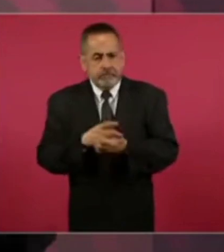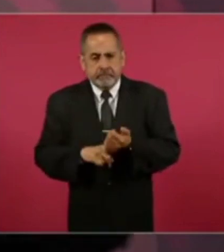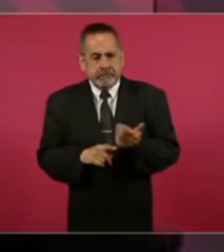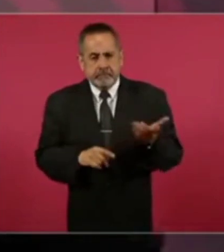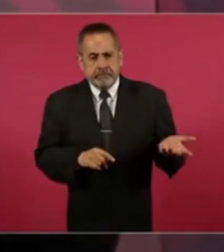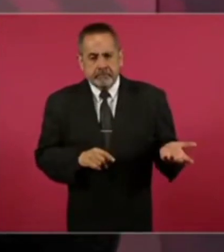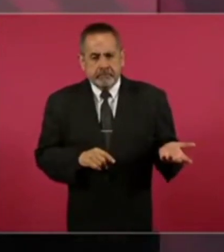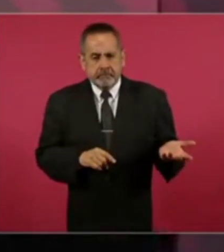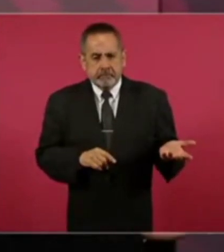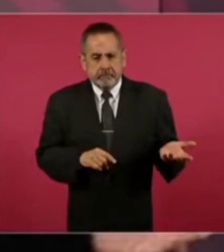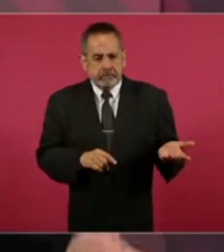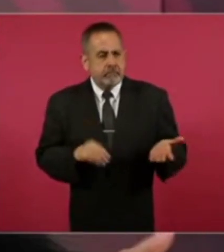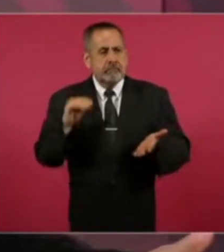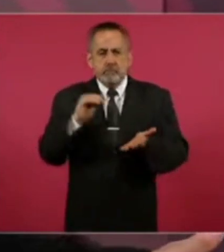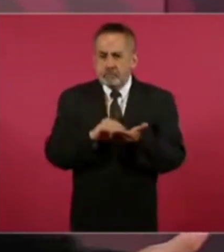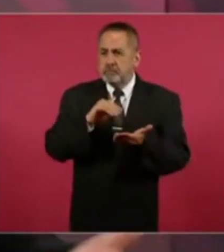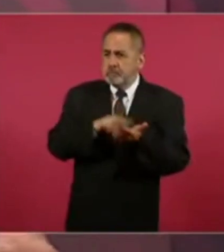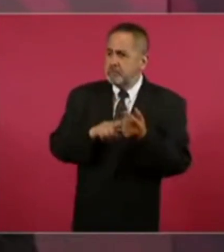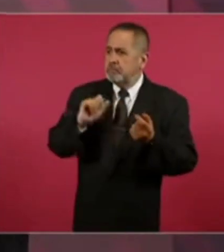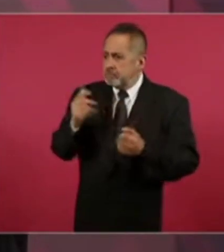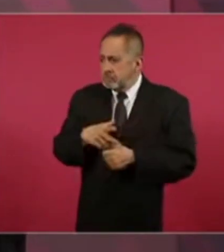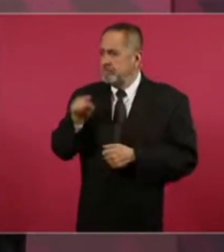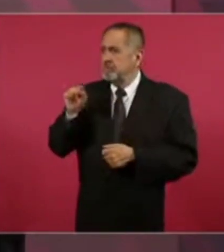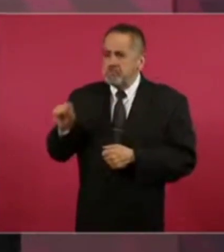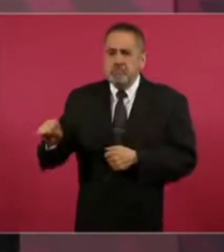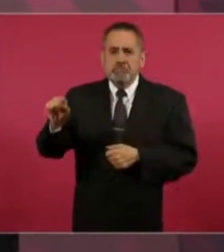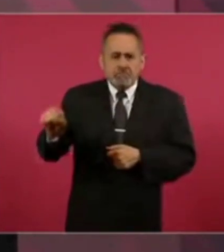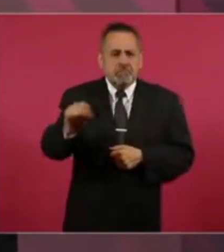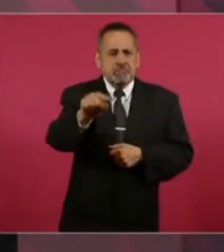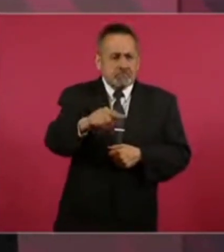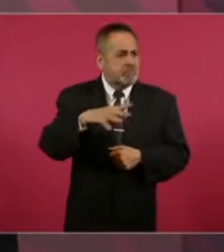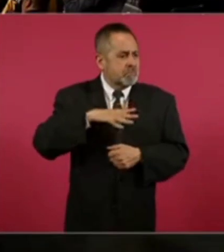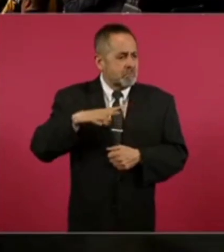que siguen habiendo los monopolios.